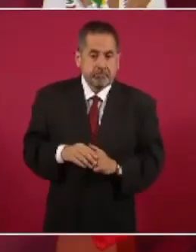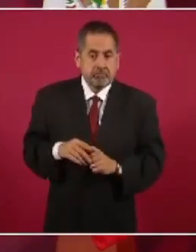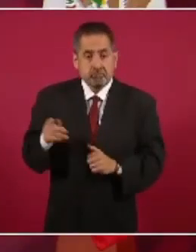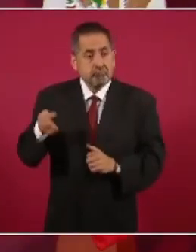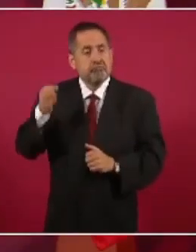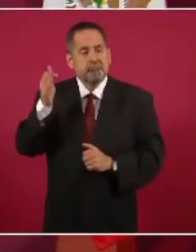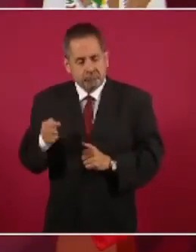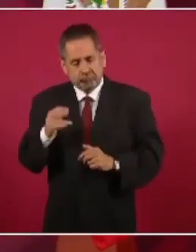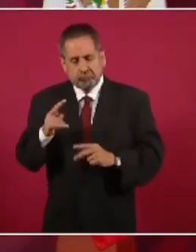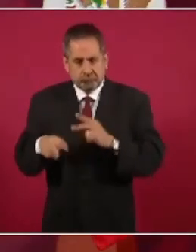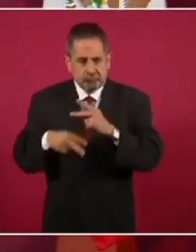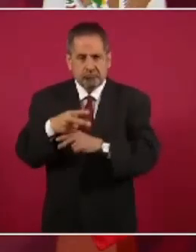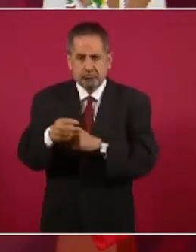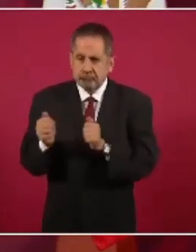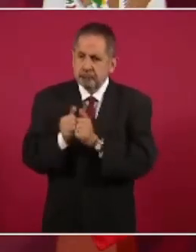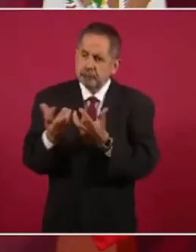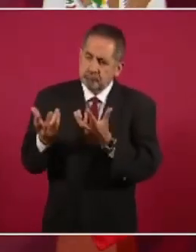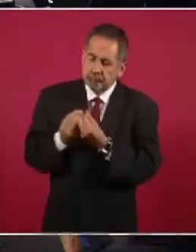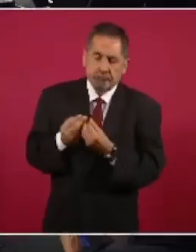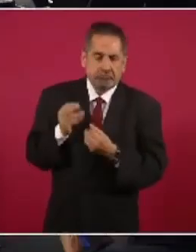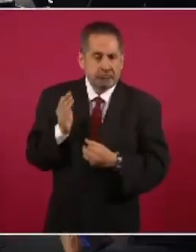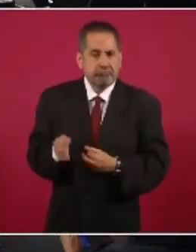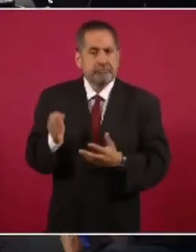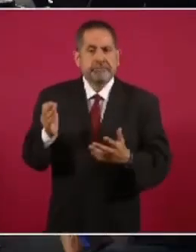aceptó estar con nosotros,